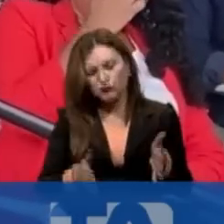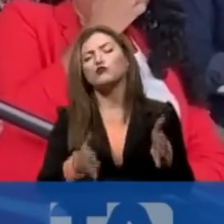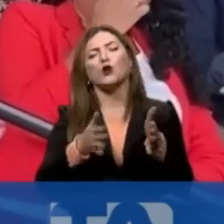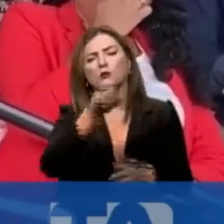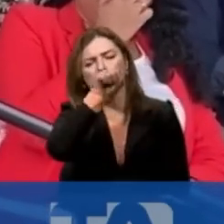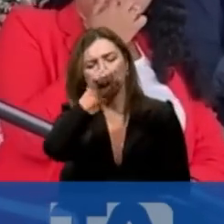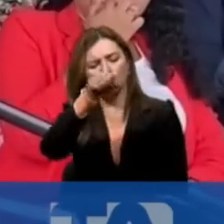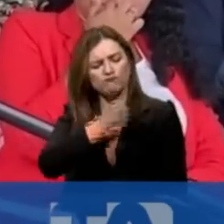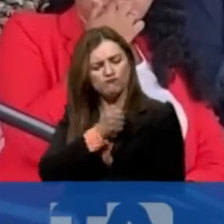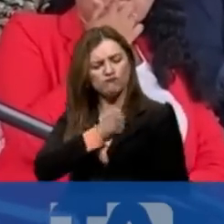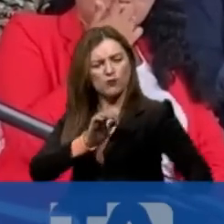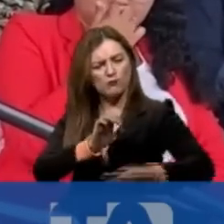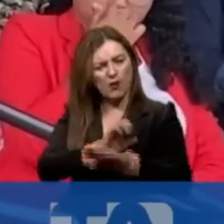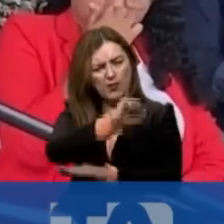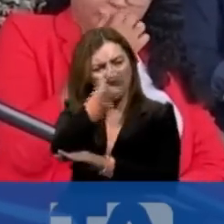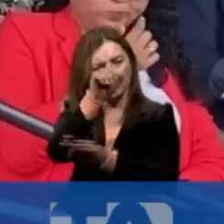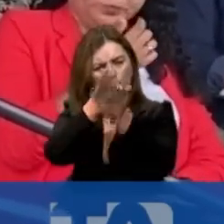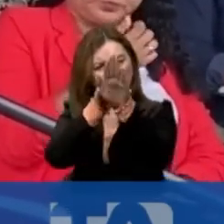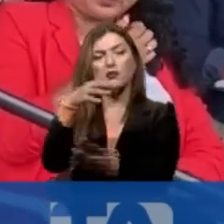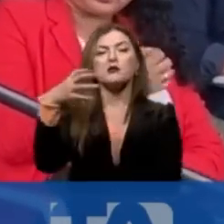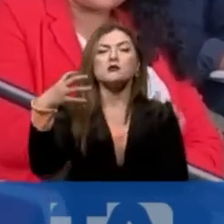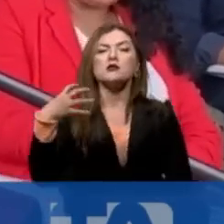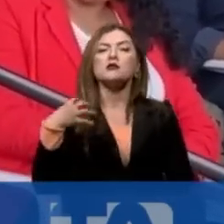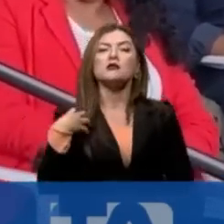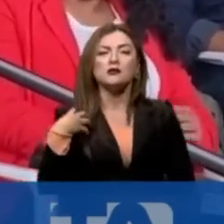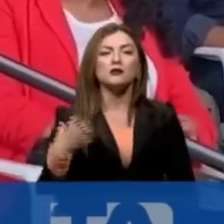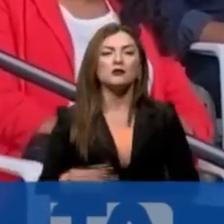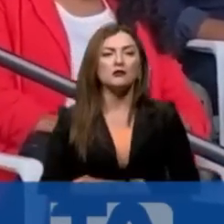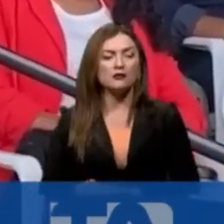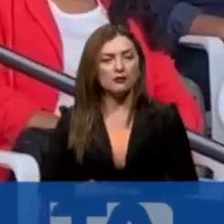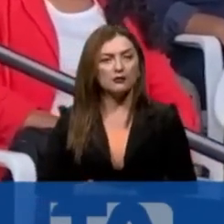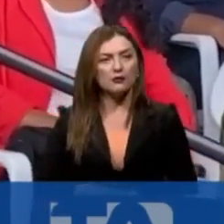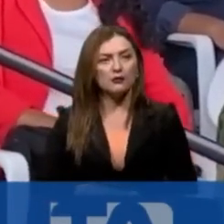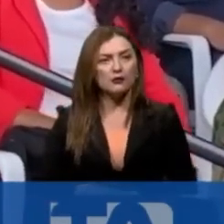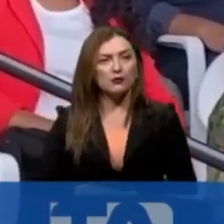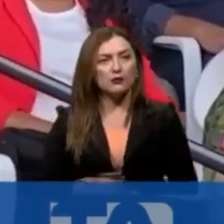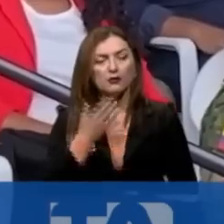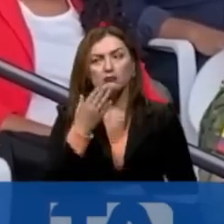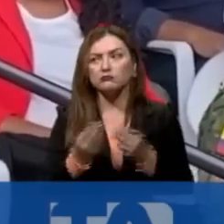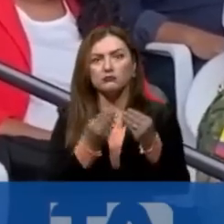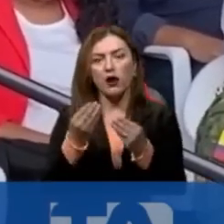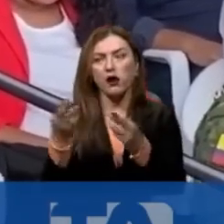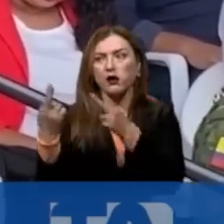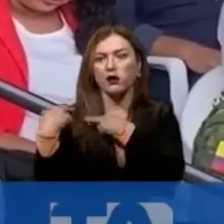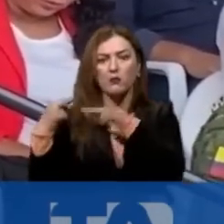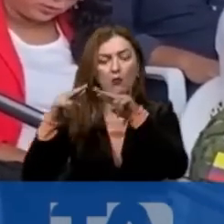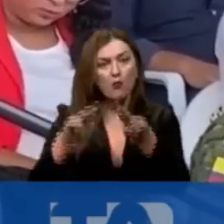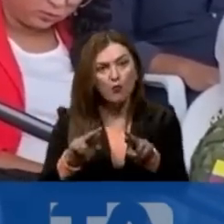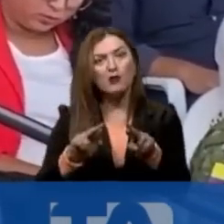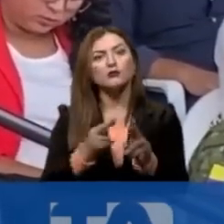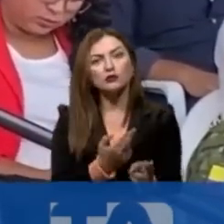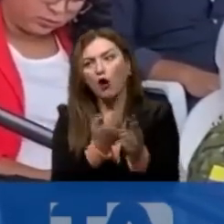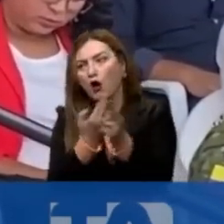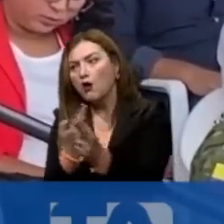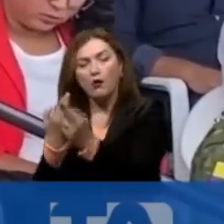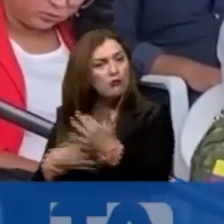derechos y libertades de nuestra población. Esto se ha demostrado en el cumplimiento de las tareas asignadas y en los